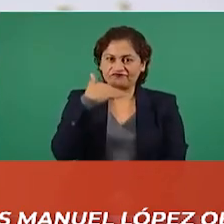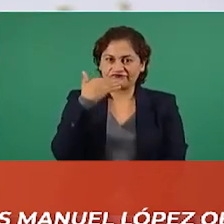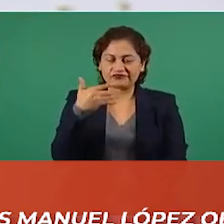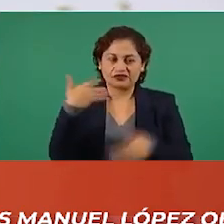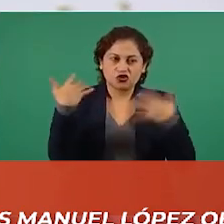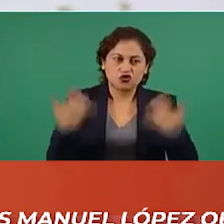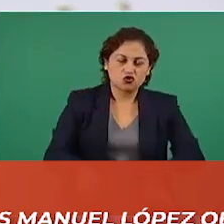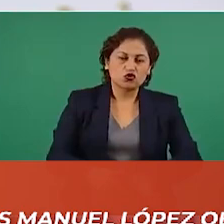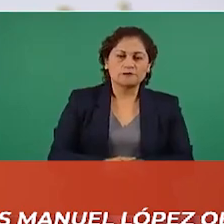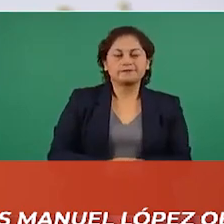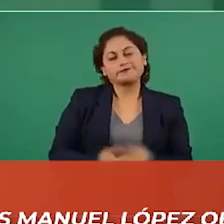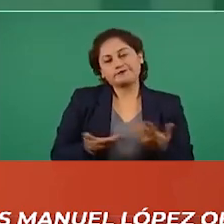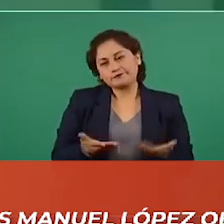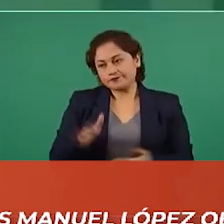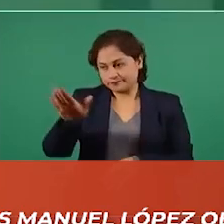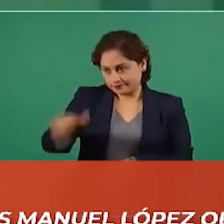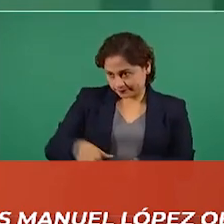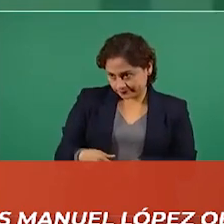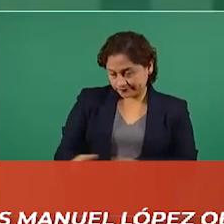con una disminución,